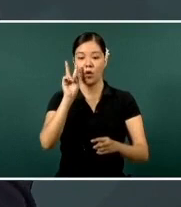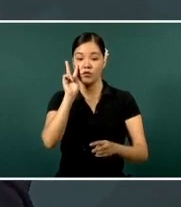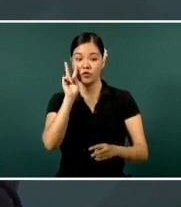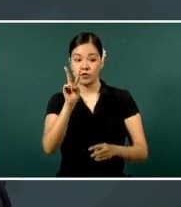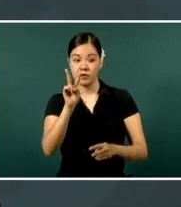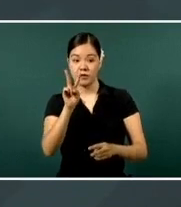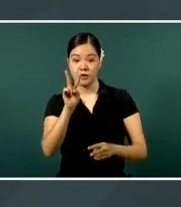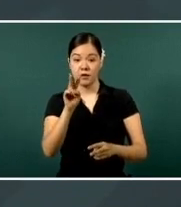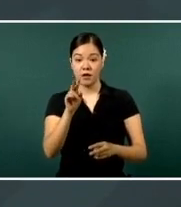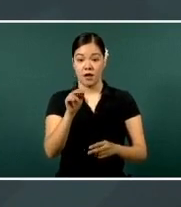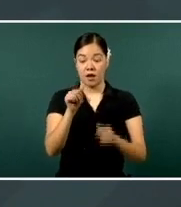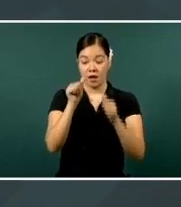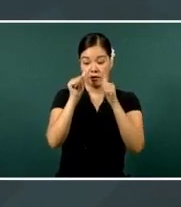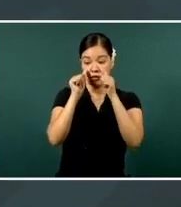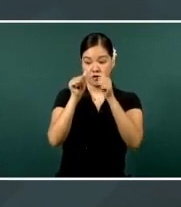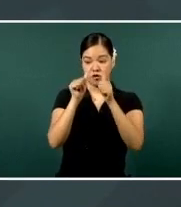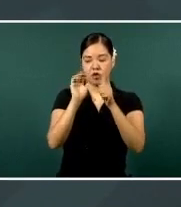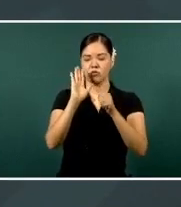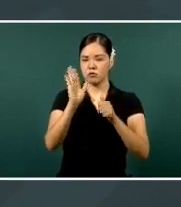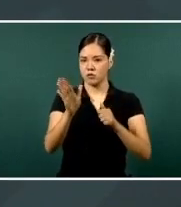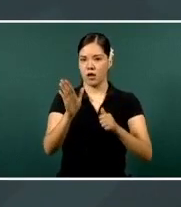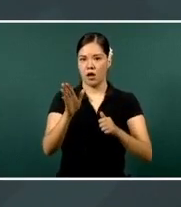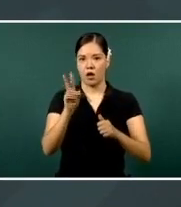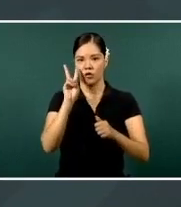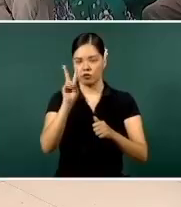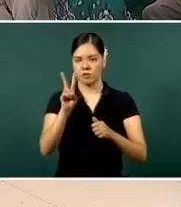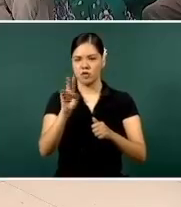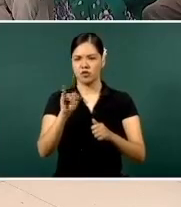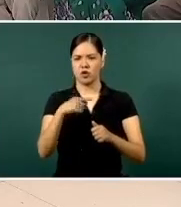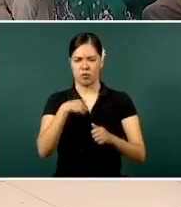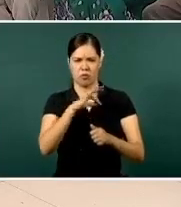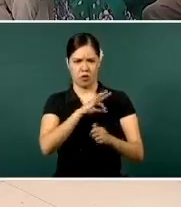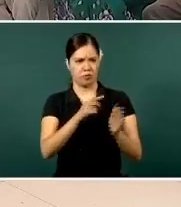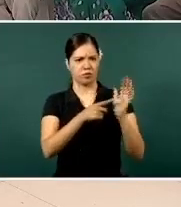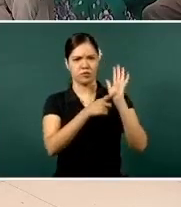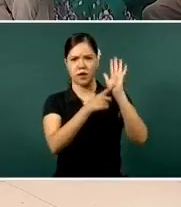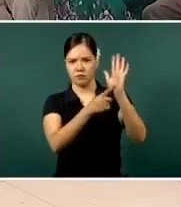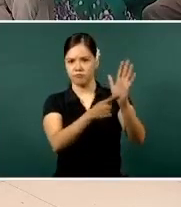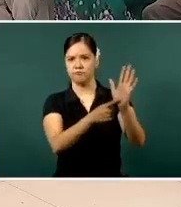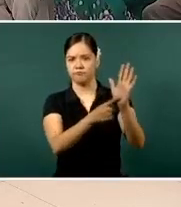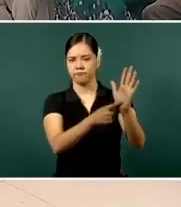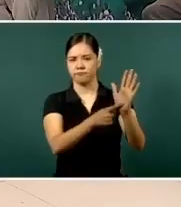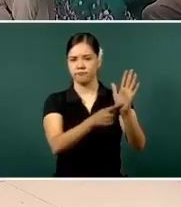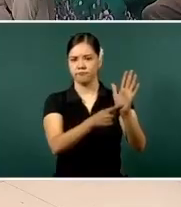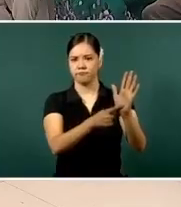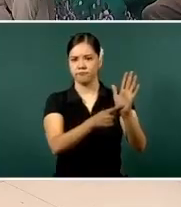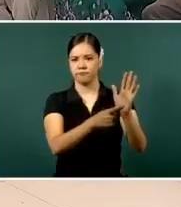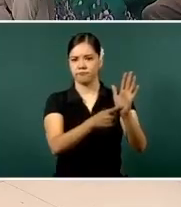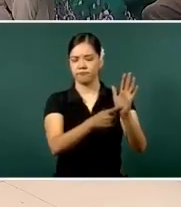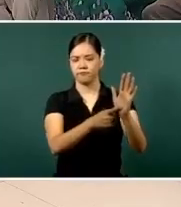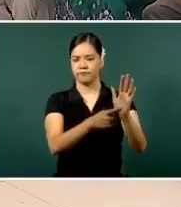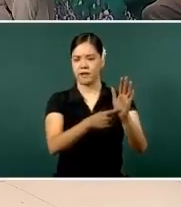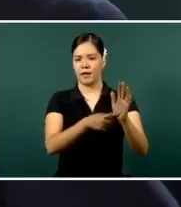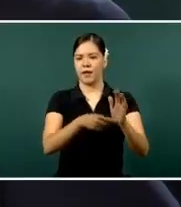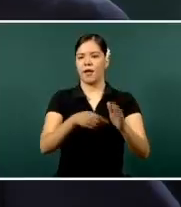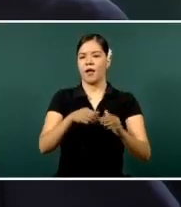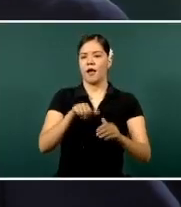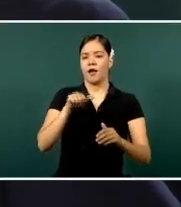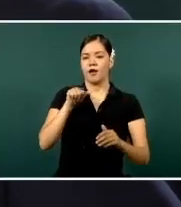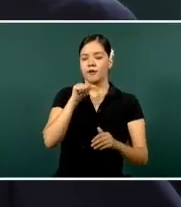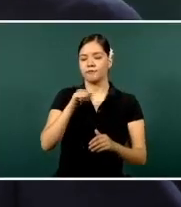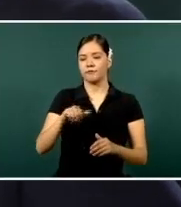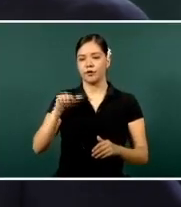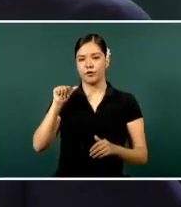municipios, eso se puede demostrar. Los adultos mayores de